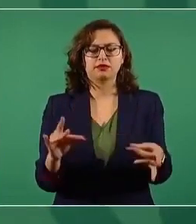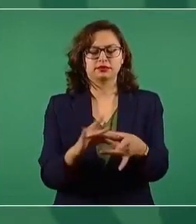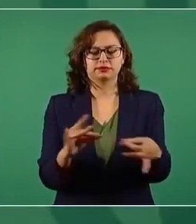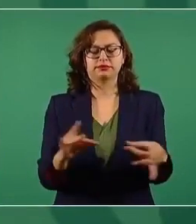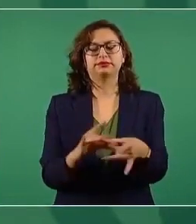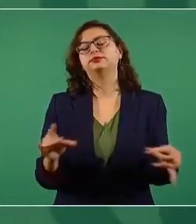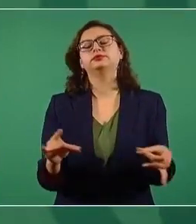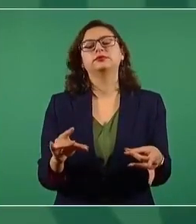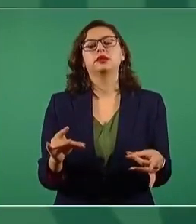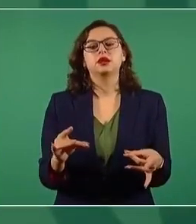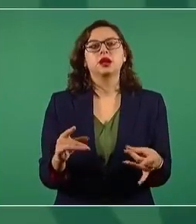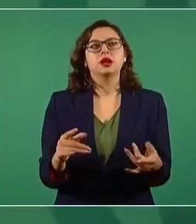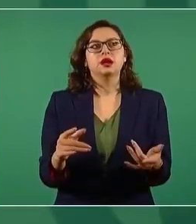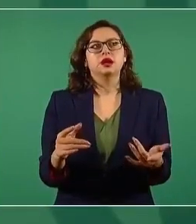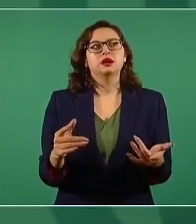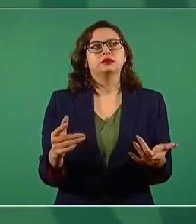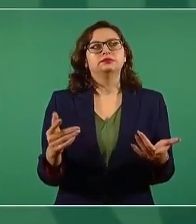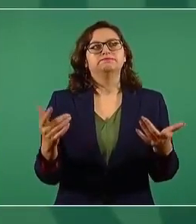quiero